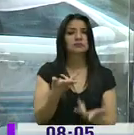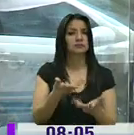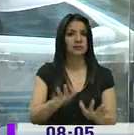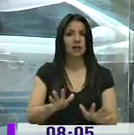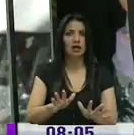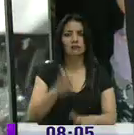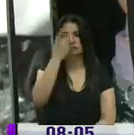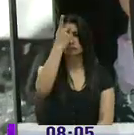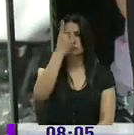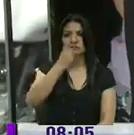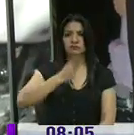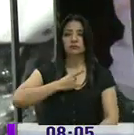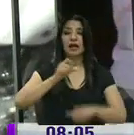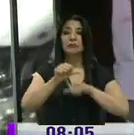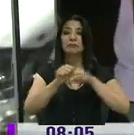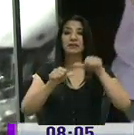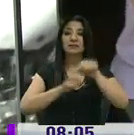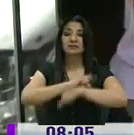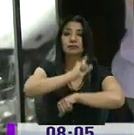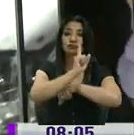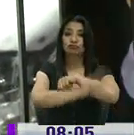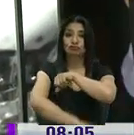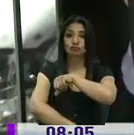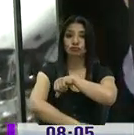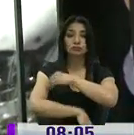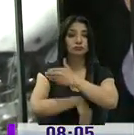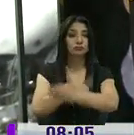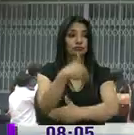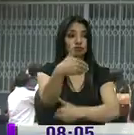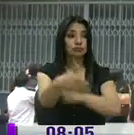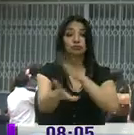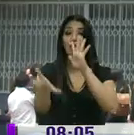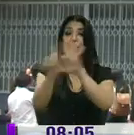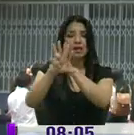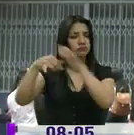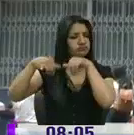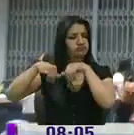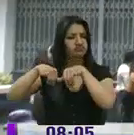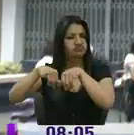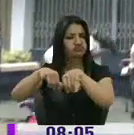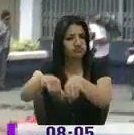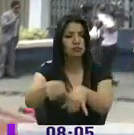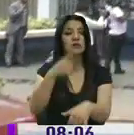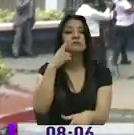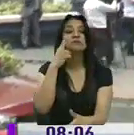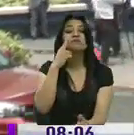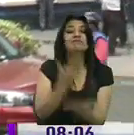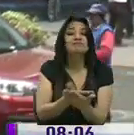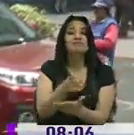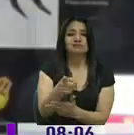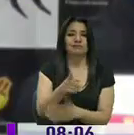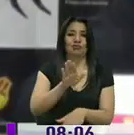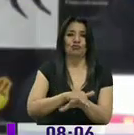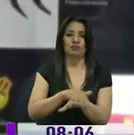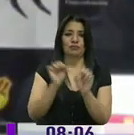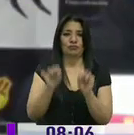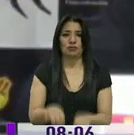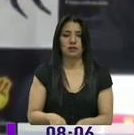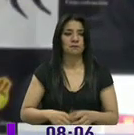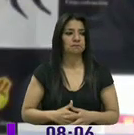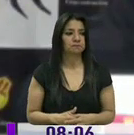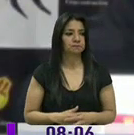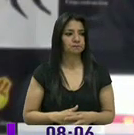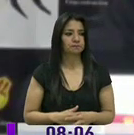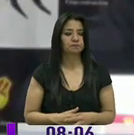medidas admin distractivas con el fin de que el proceso legal continúe y se establezca responsabilidades vamos a proceder